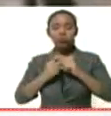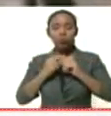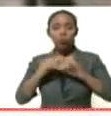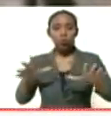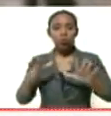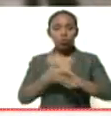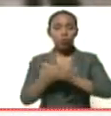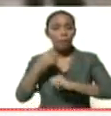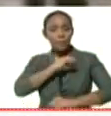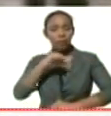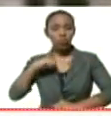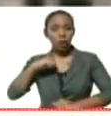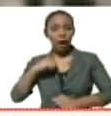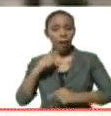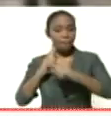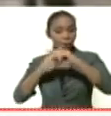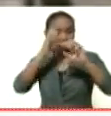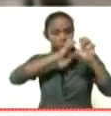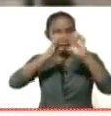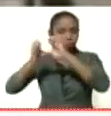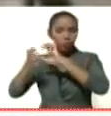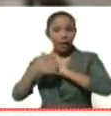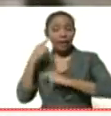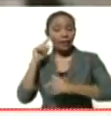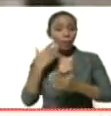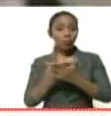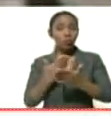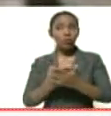multiplicados, personalizados. Ahora con las pruebas